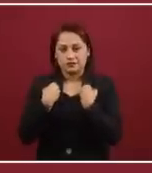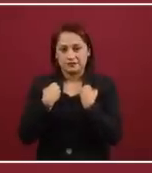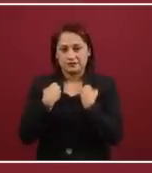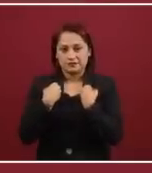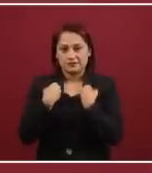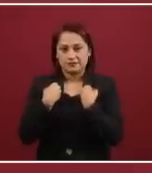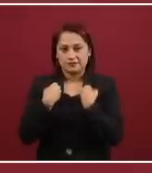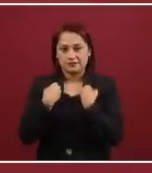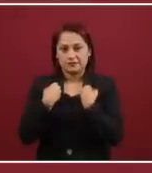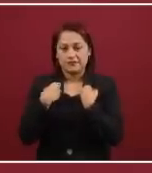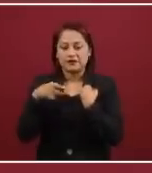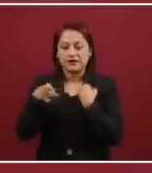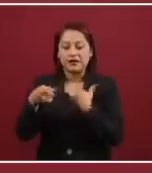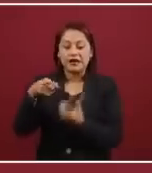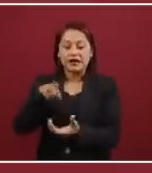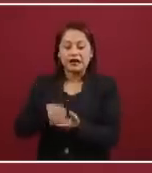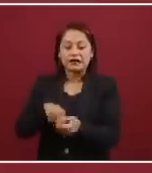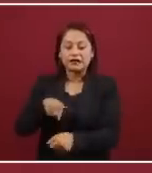el consumo,